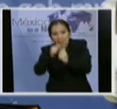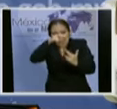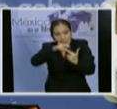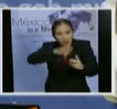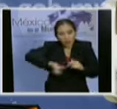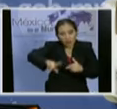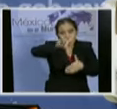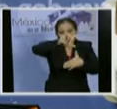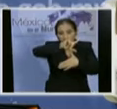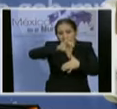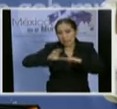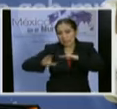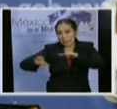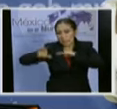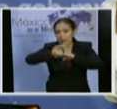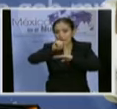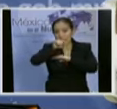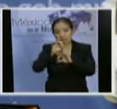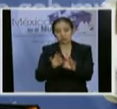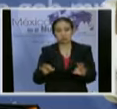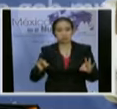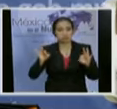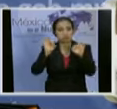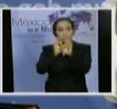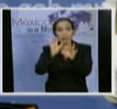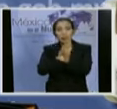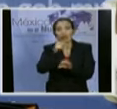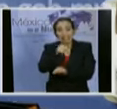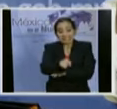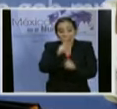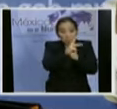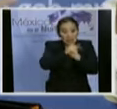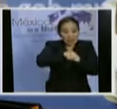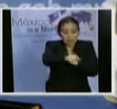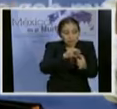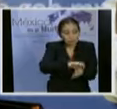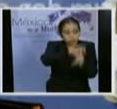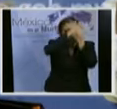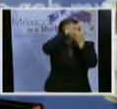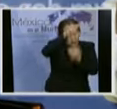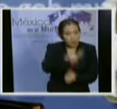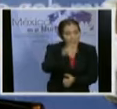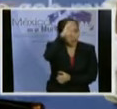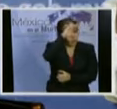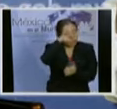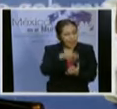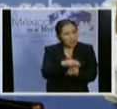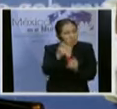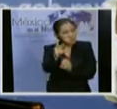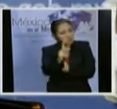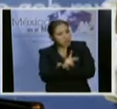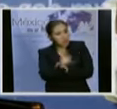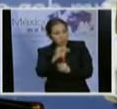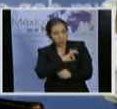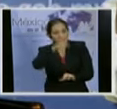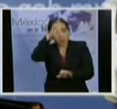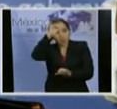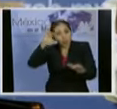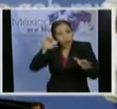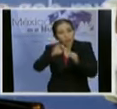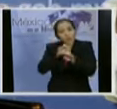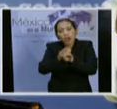en América Latina y el Caribe, es importantísima porque son los países que comparten alguna realidad cultural y que se pueden poner de acuerdo